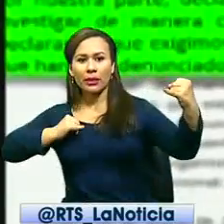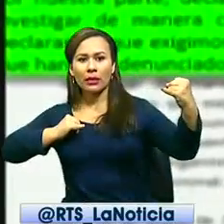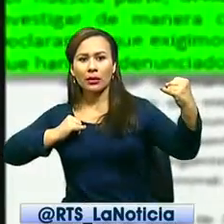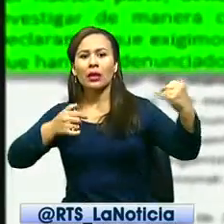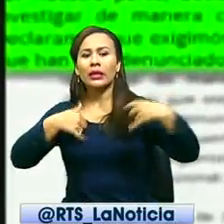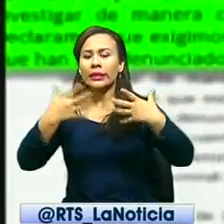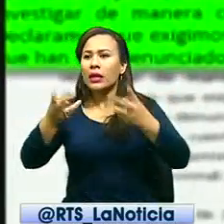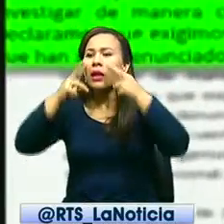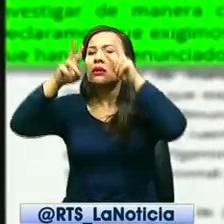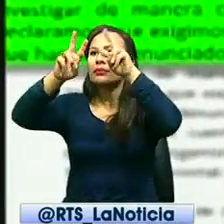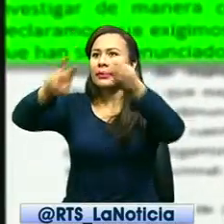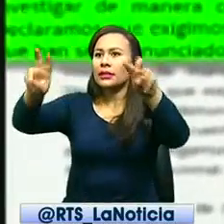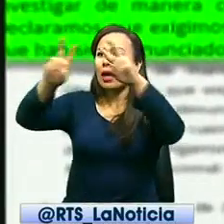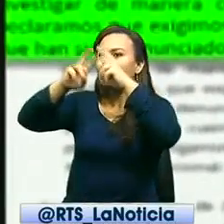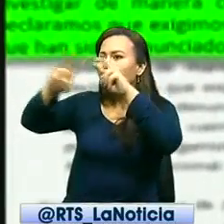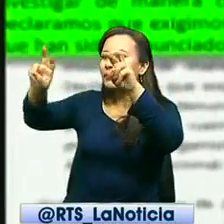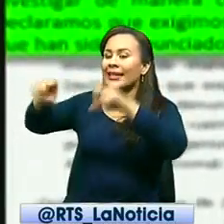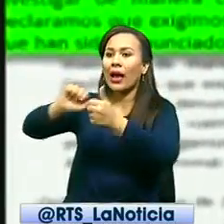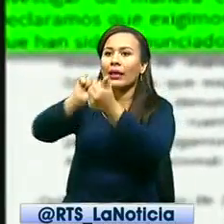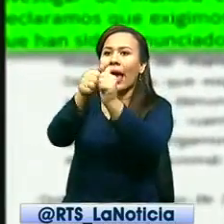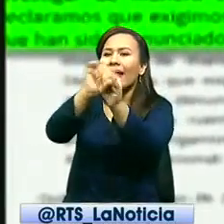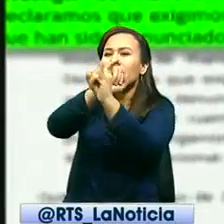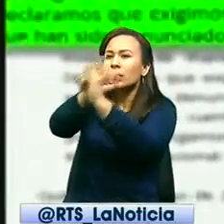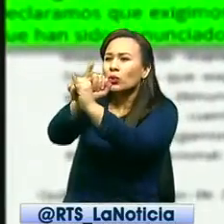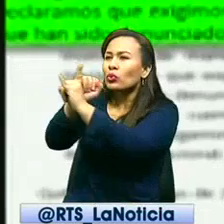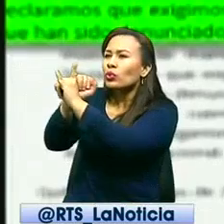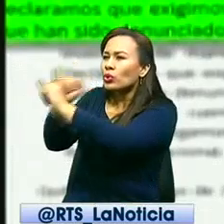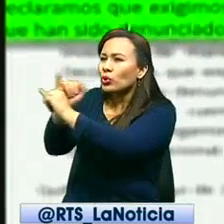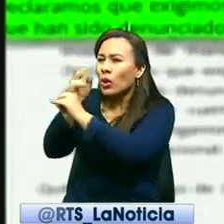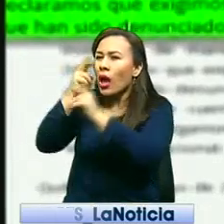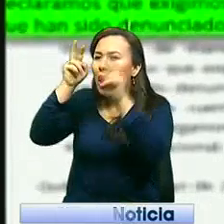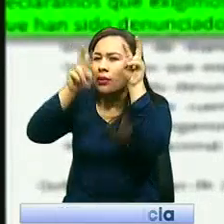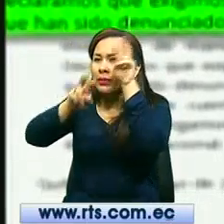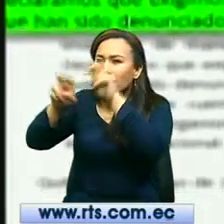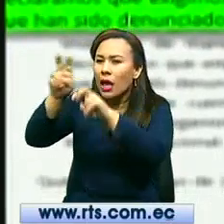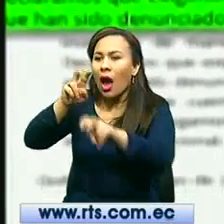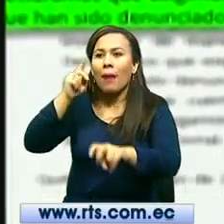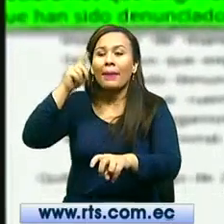entes de control y de las instituciones para seguir investigando y que se